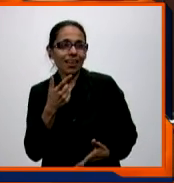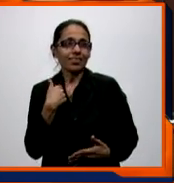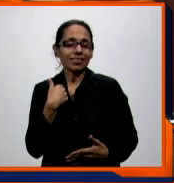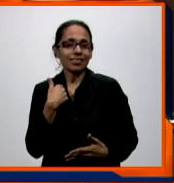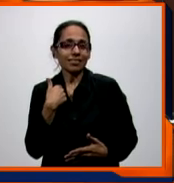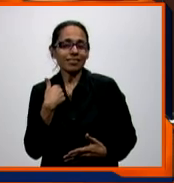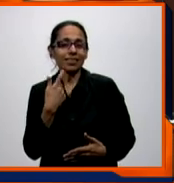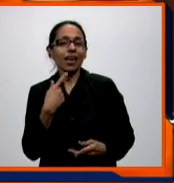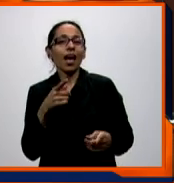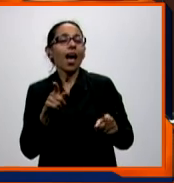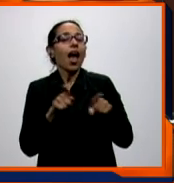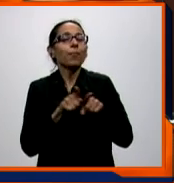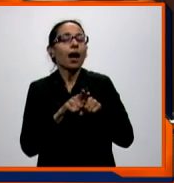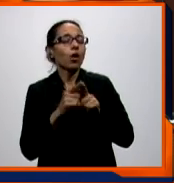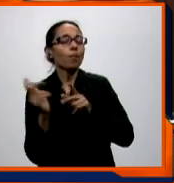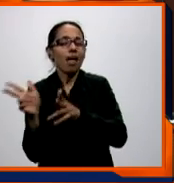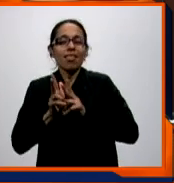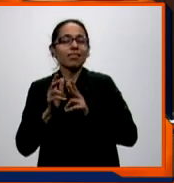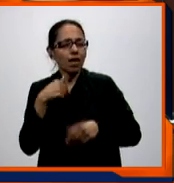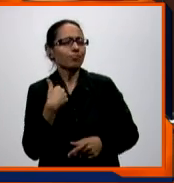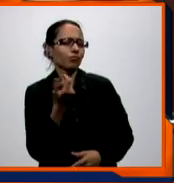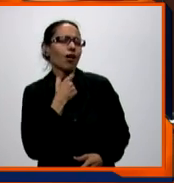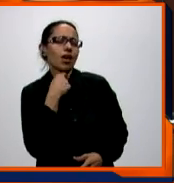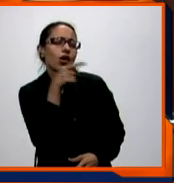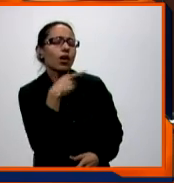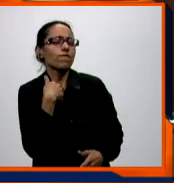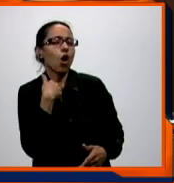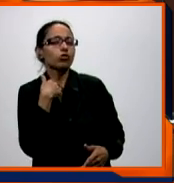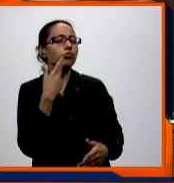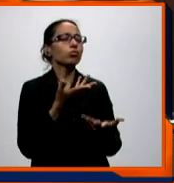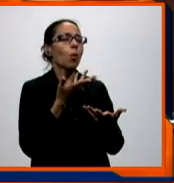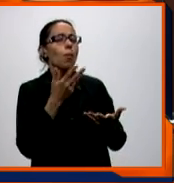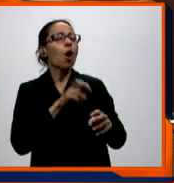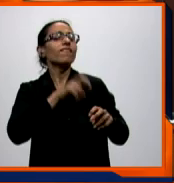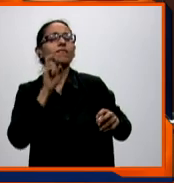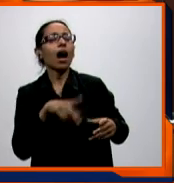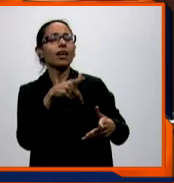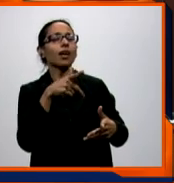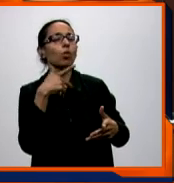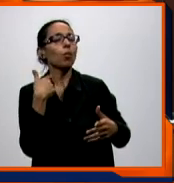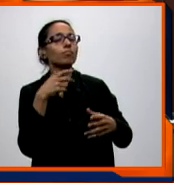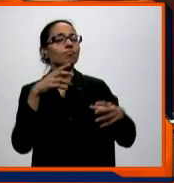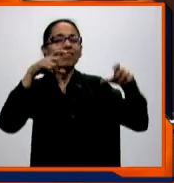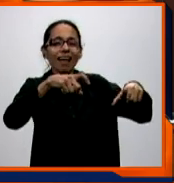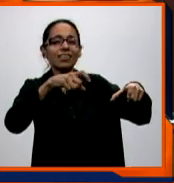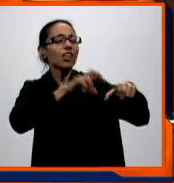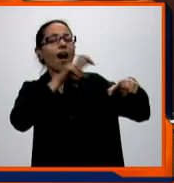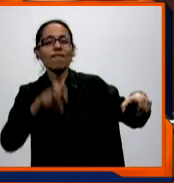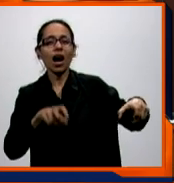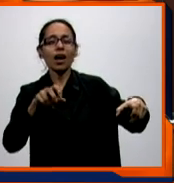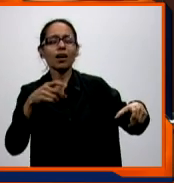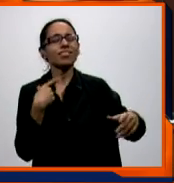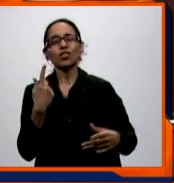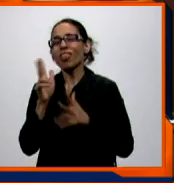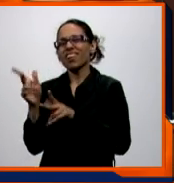Yo quiero que te retires dentro de una cancha, yo creo que por ahí no dejaste de jugar como vos te lo mereces. Y le dije,